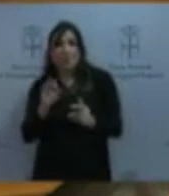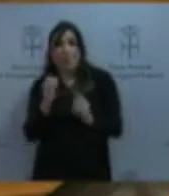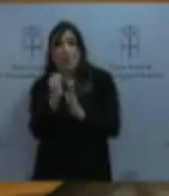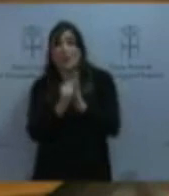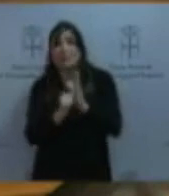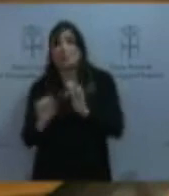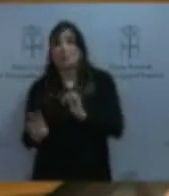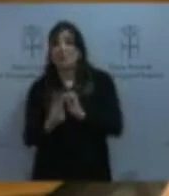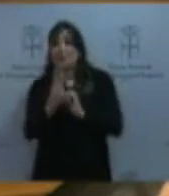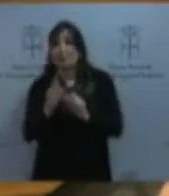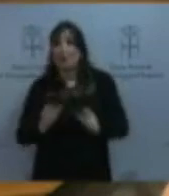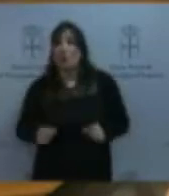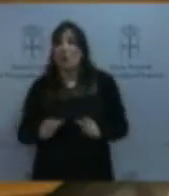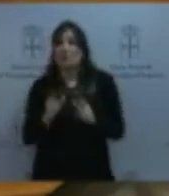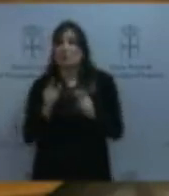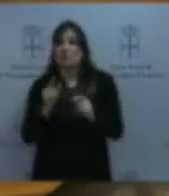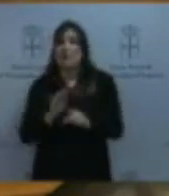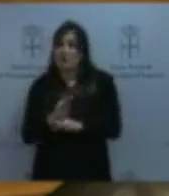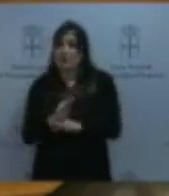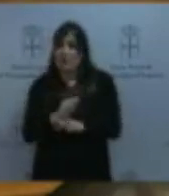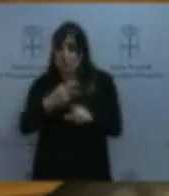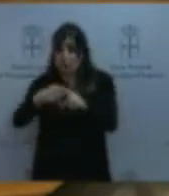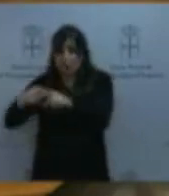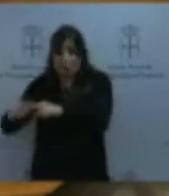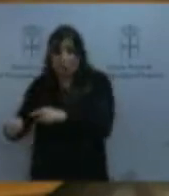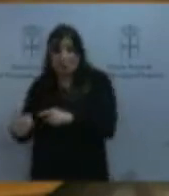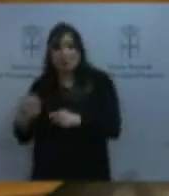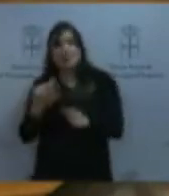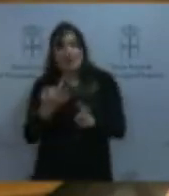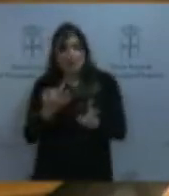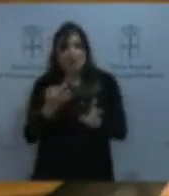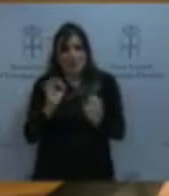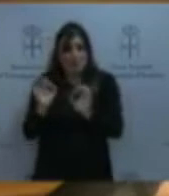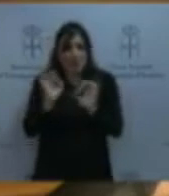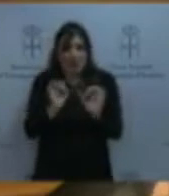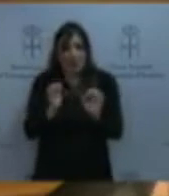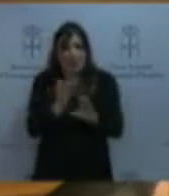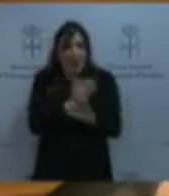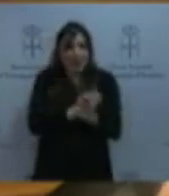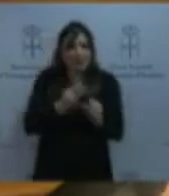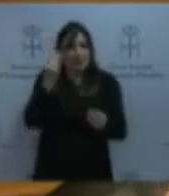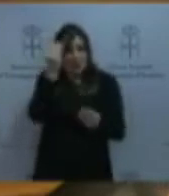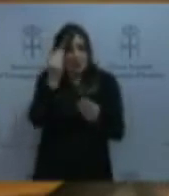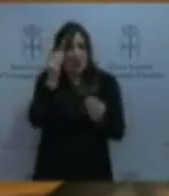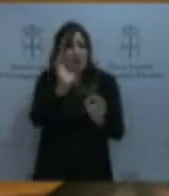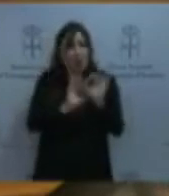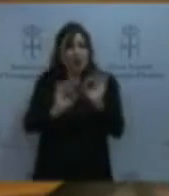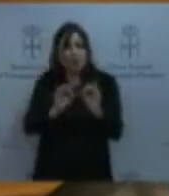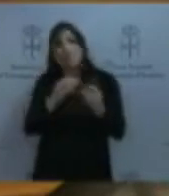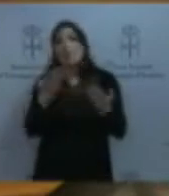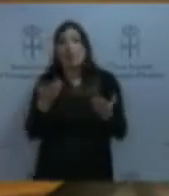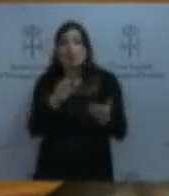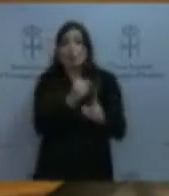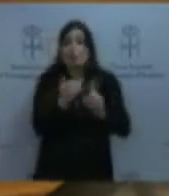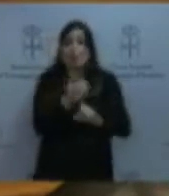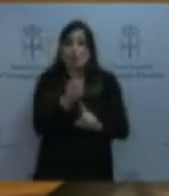todas esas cosas hay que estar preparados, pero eso no se soluciona saliéndose del marco que nos ha puesto la Unión Europea. Fíjese